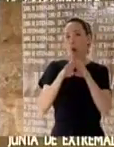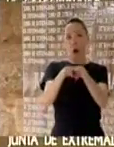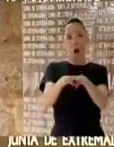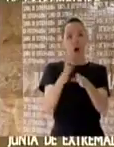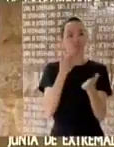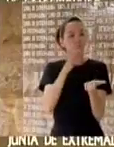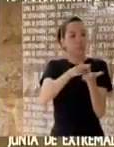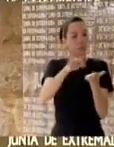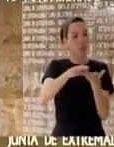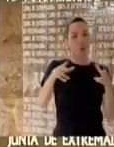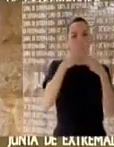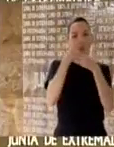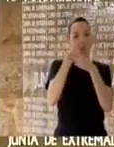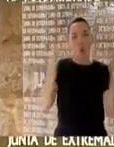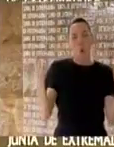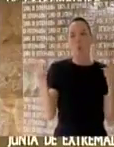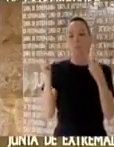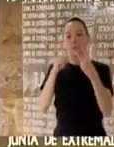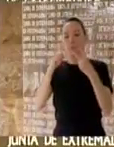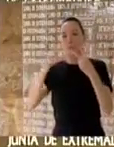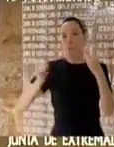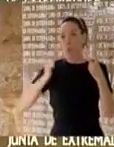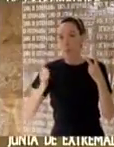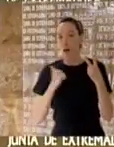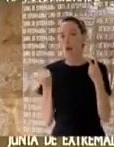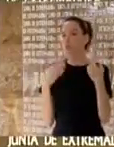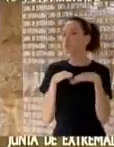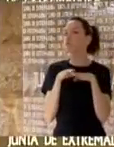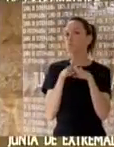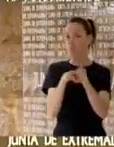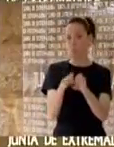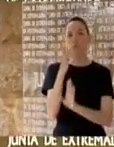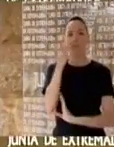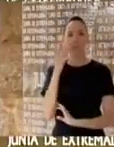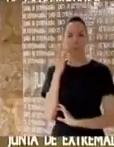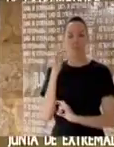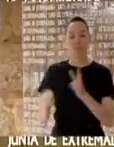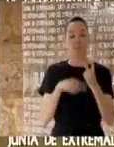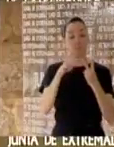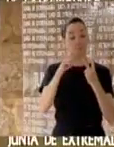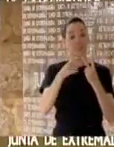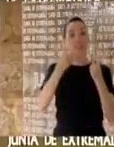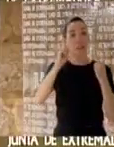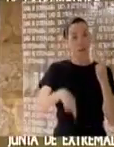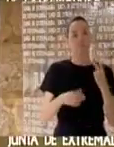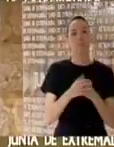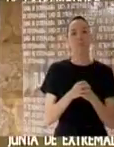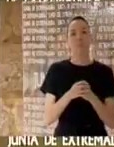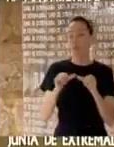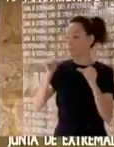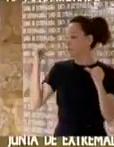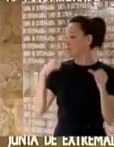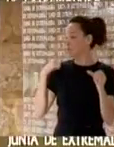las oportunidades, como bien hemos defendido los socialistas. El segundo, el que nunca hemos cuestionado la multiplicidad